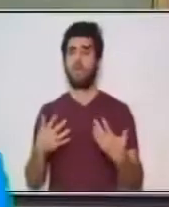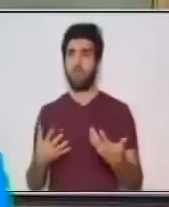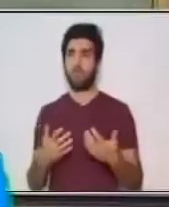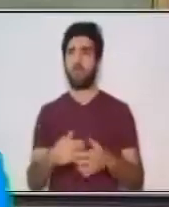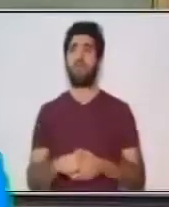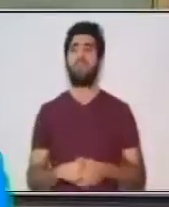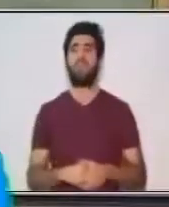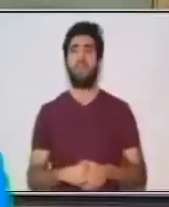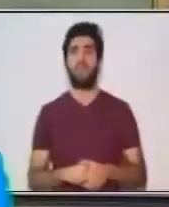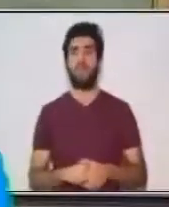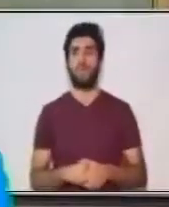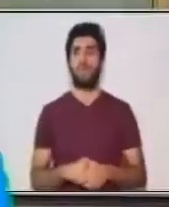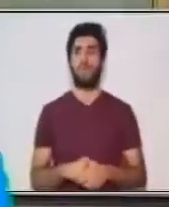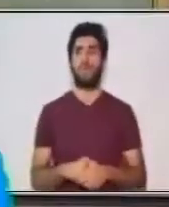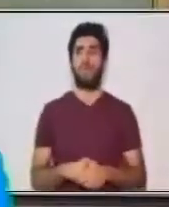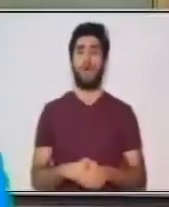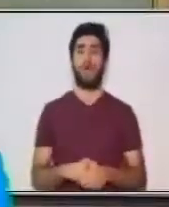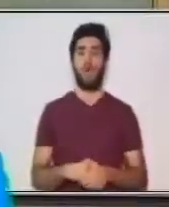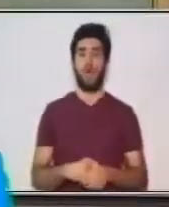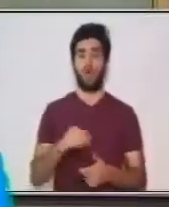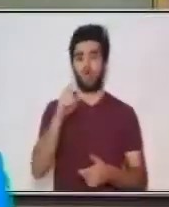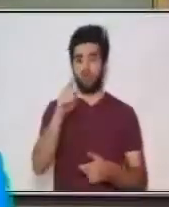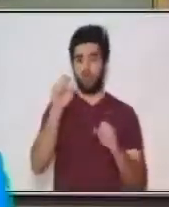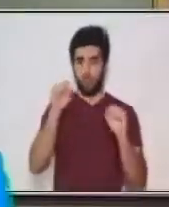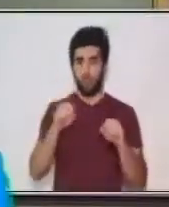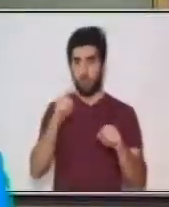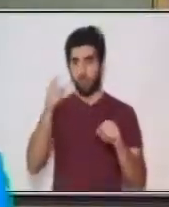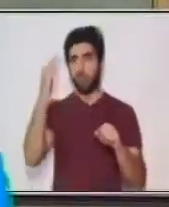Lo puedes comprobar con la calculadora, pero si ya viste el